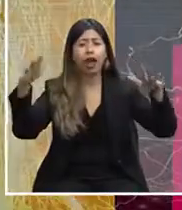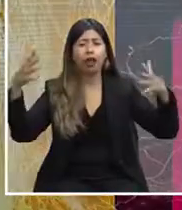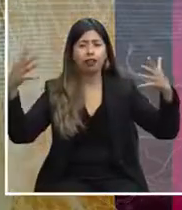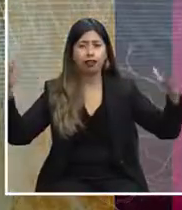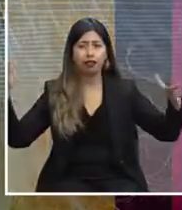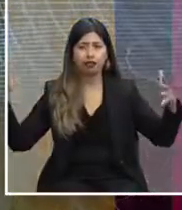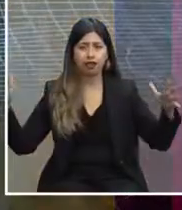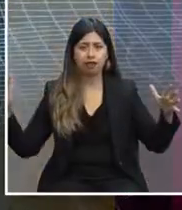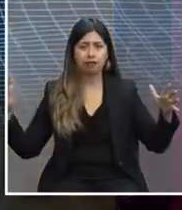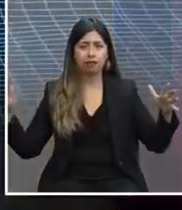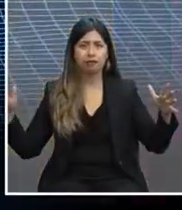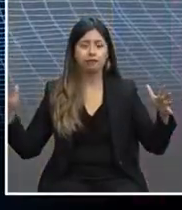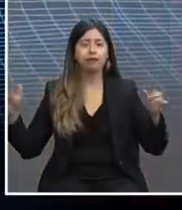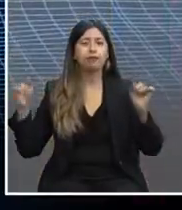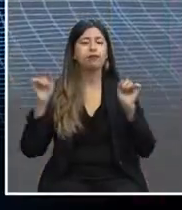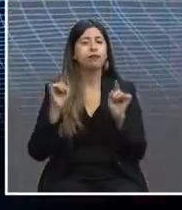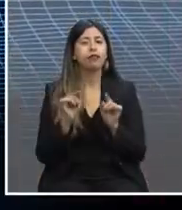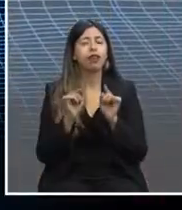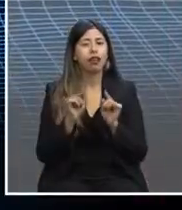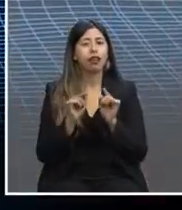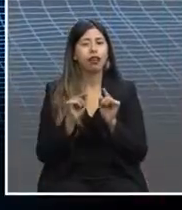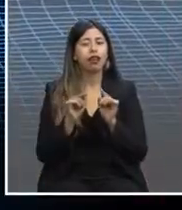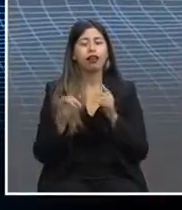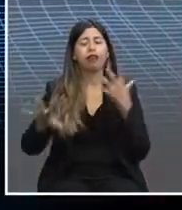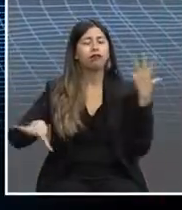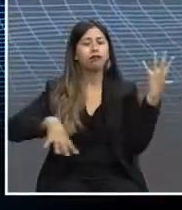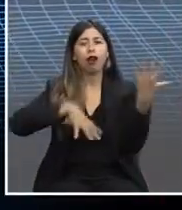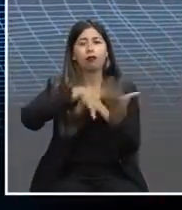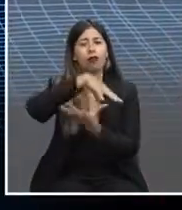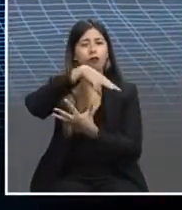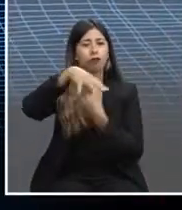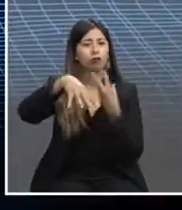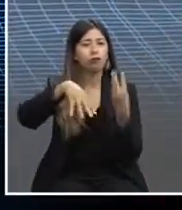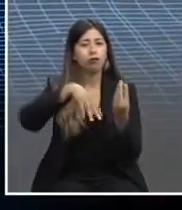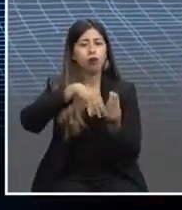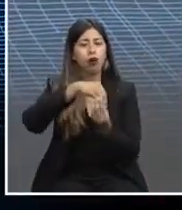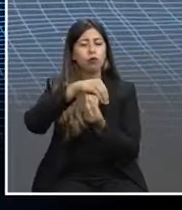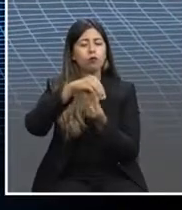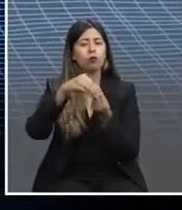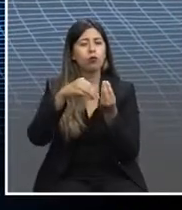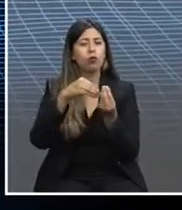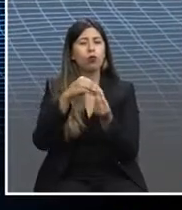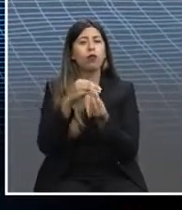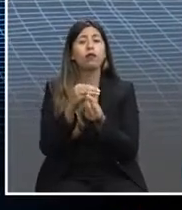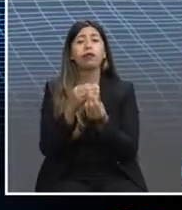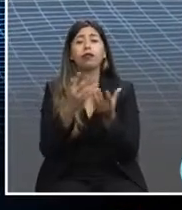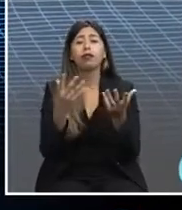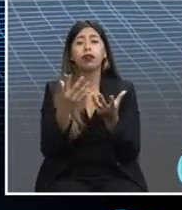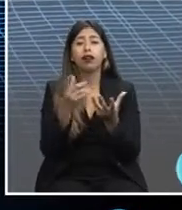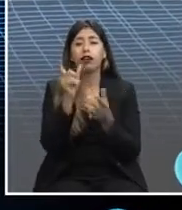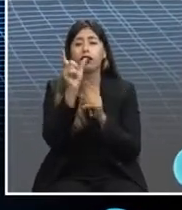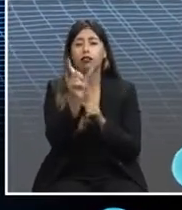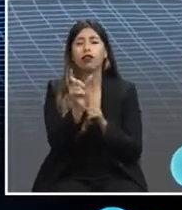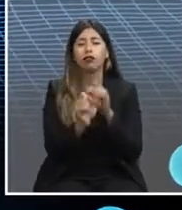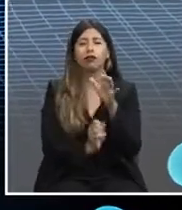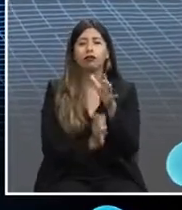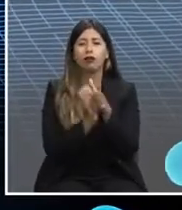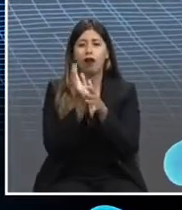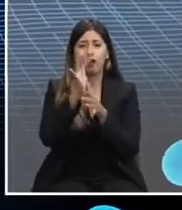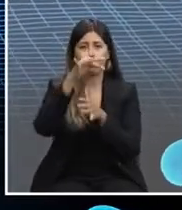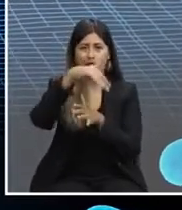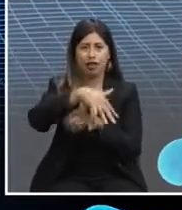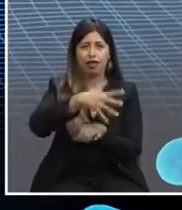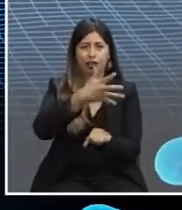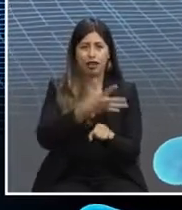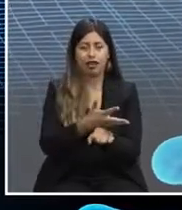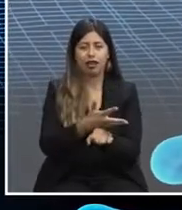que en el fondo se combina muy bien en el fondo con el concepto que tenemos de los volcanes muchas veces, que